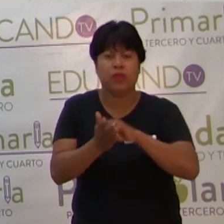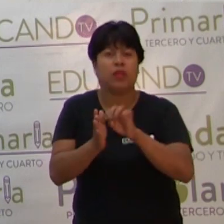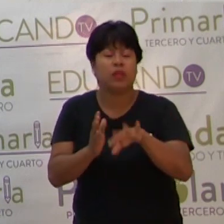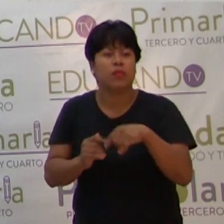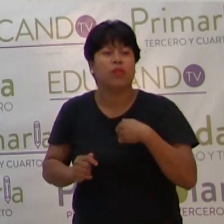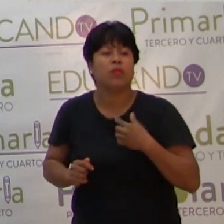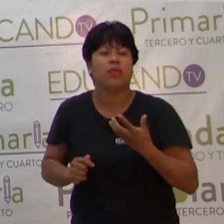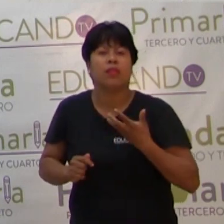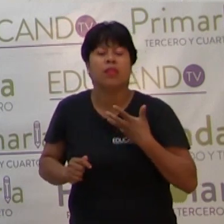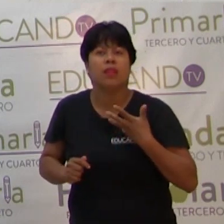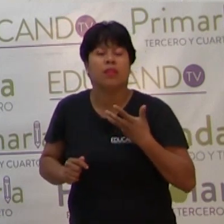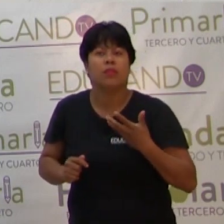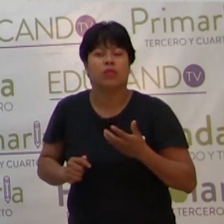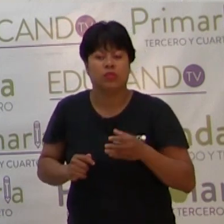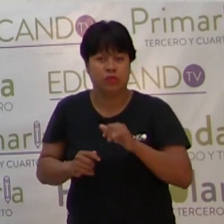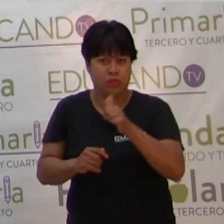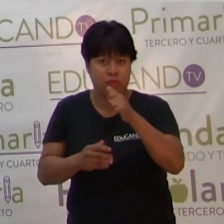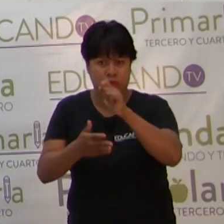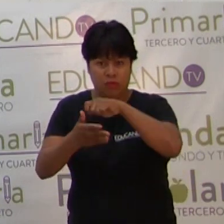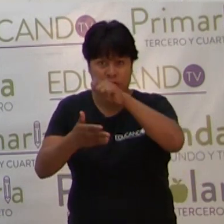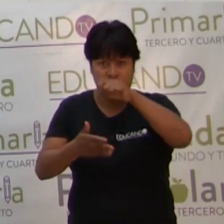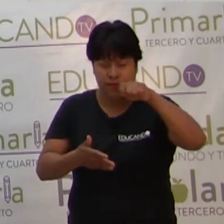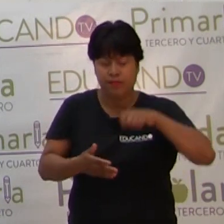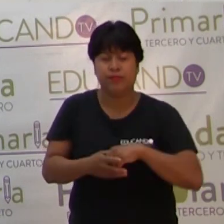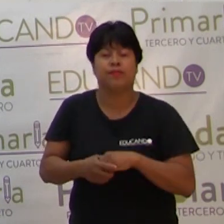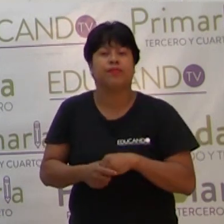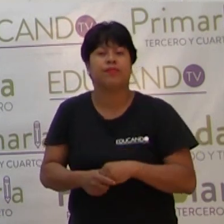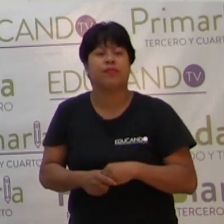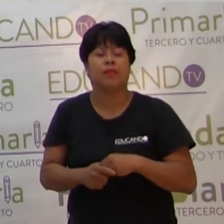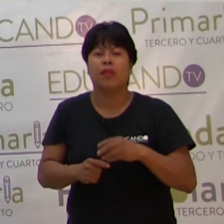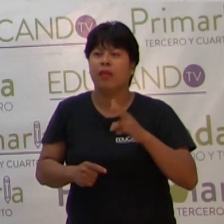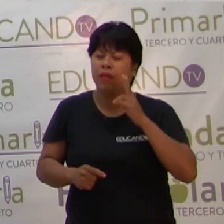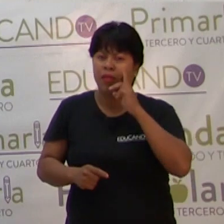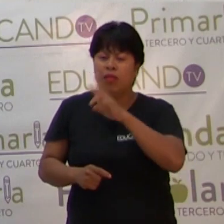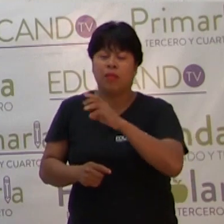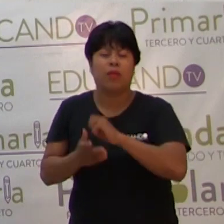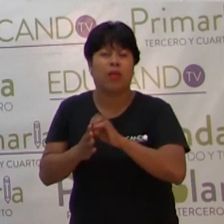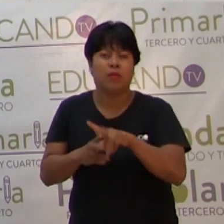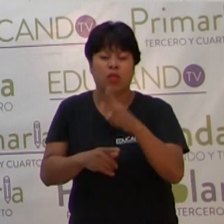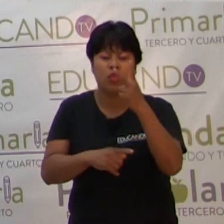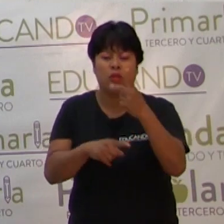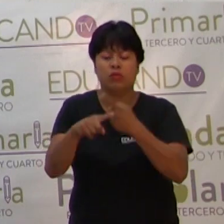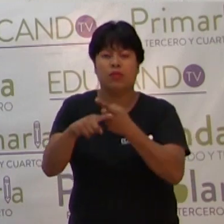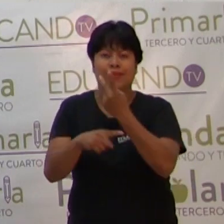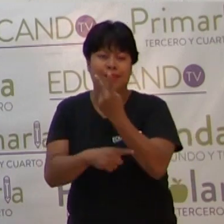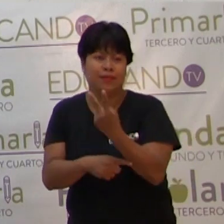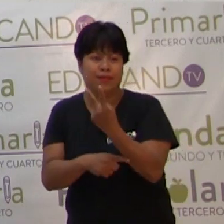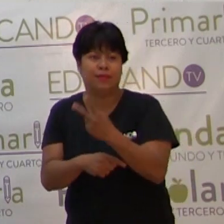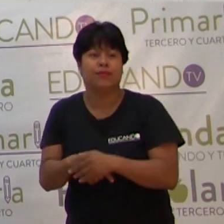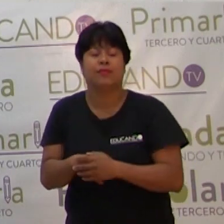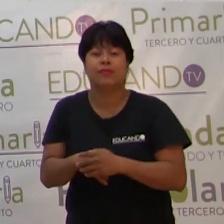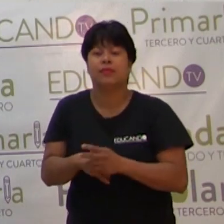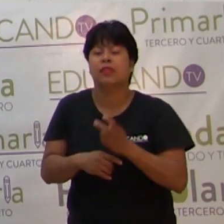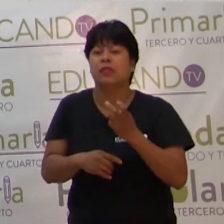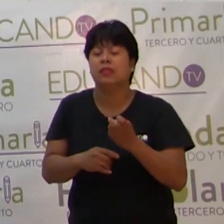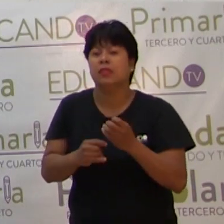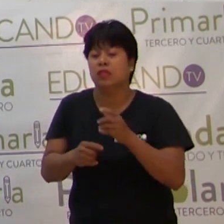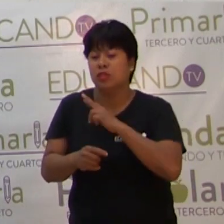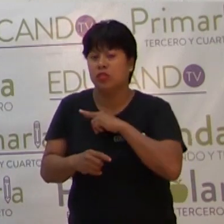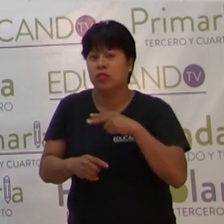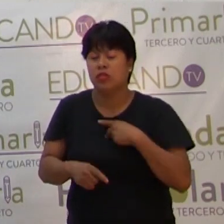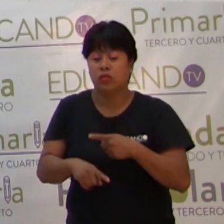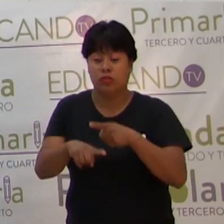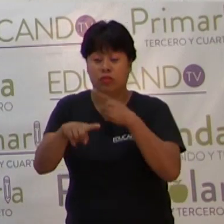siguiente operación. ¿Qué les parece? 2 más 2, una sencilla, y esto lo